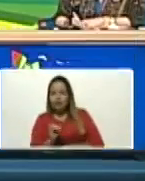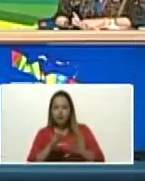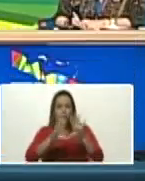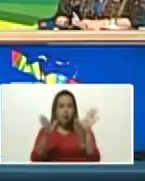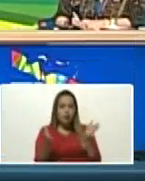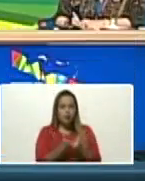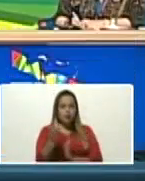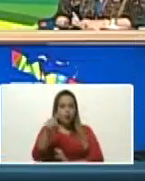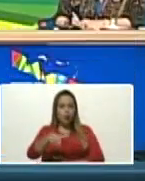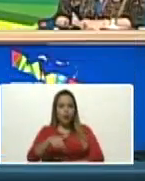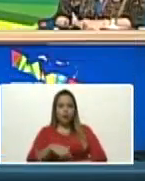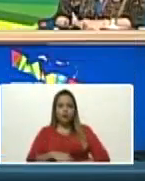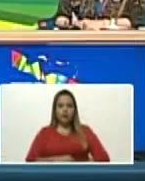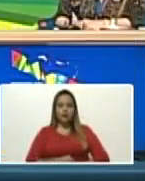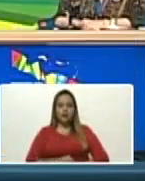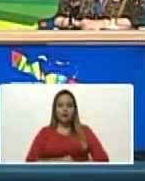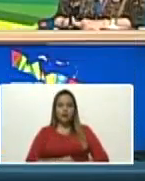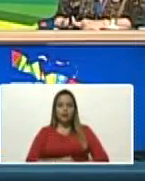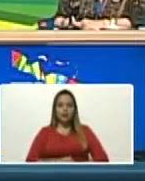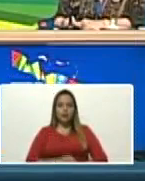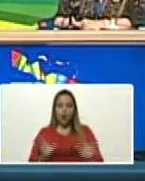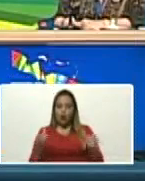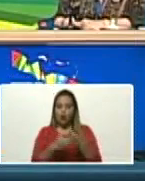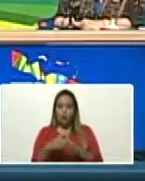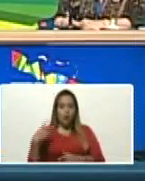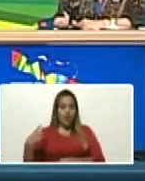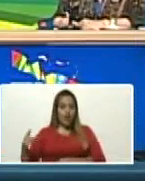hoy. La extrema derecha